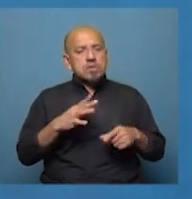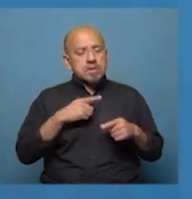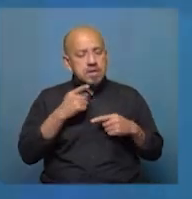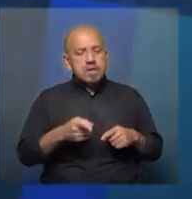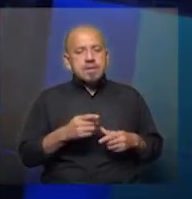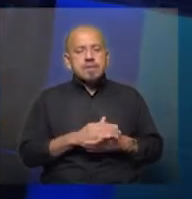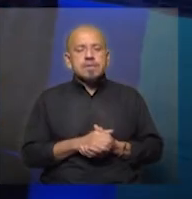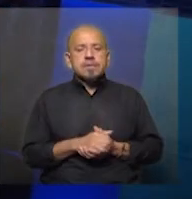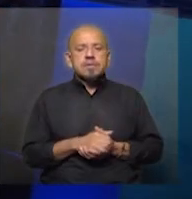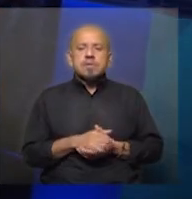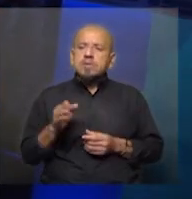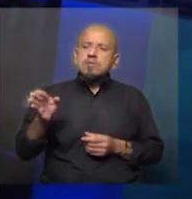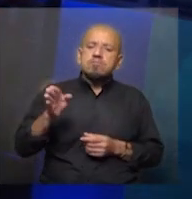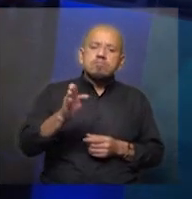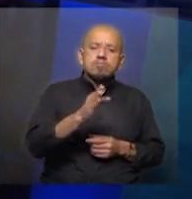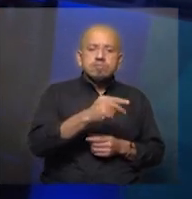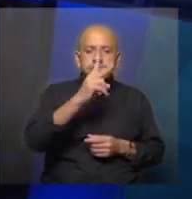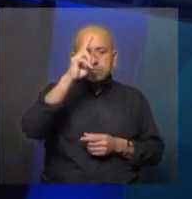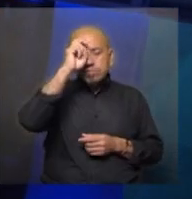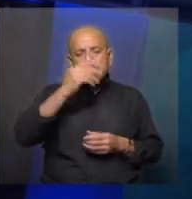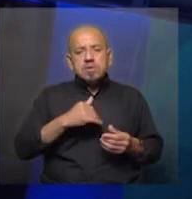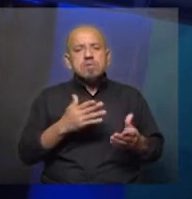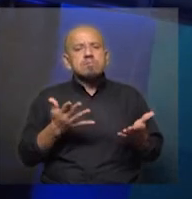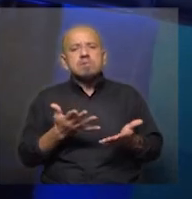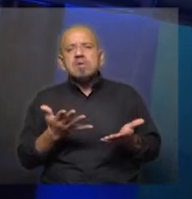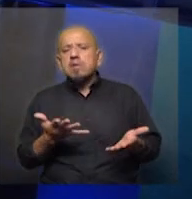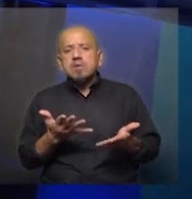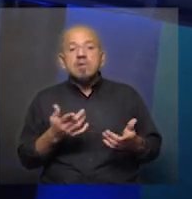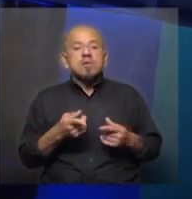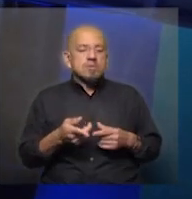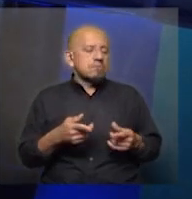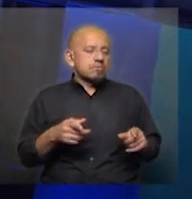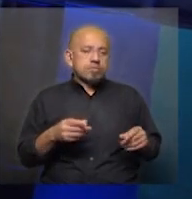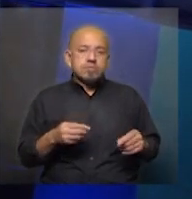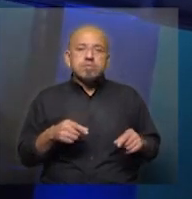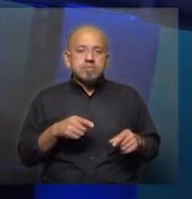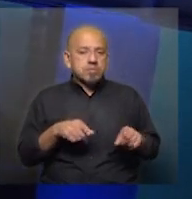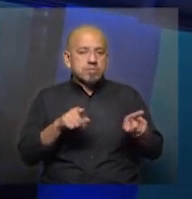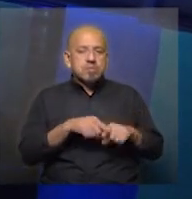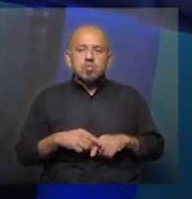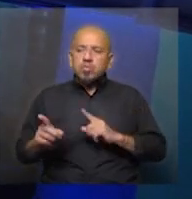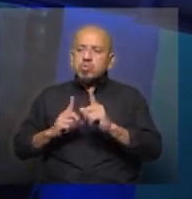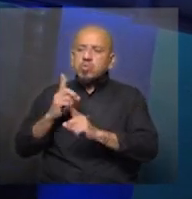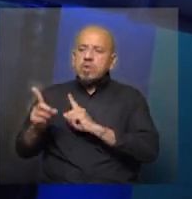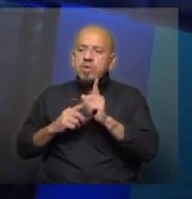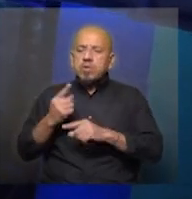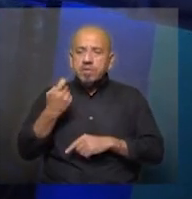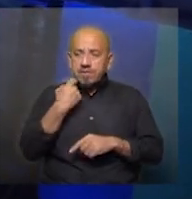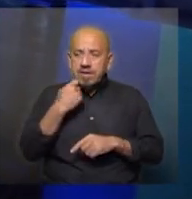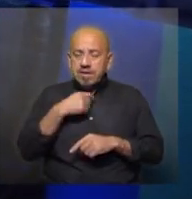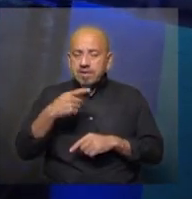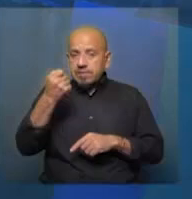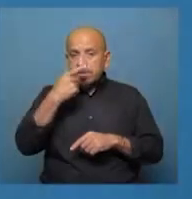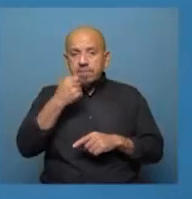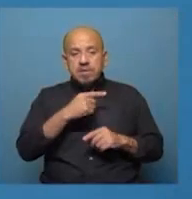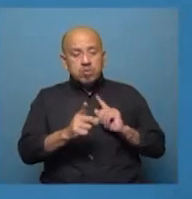explicación policlínicas varias y con qué te encontras ahí con esta situación cl de usuarios que te dicen que faltan medicamentos de usuarios